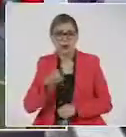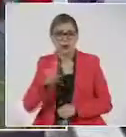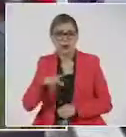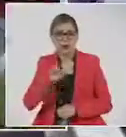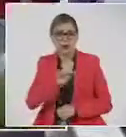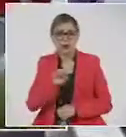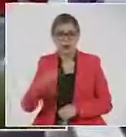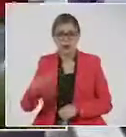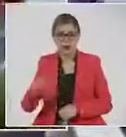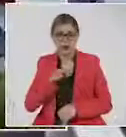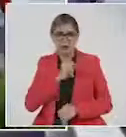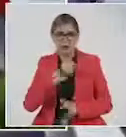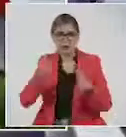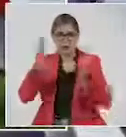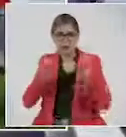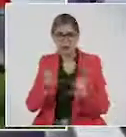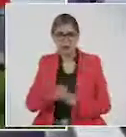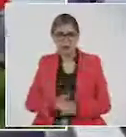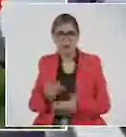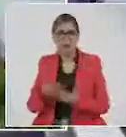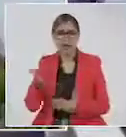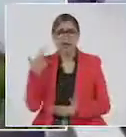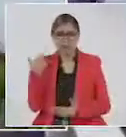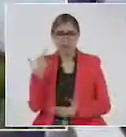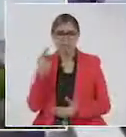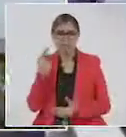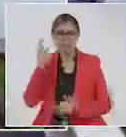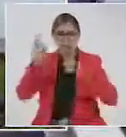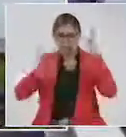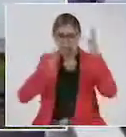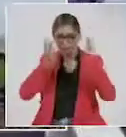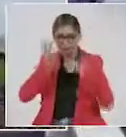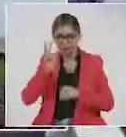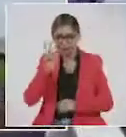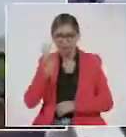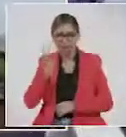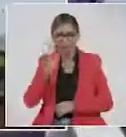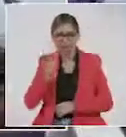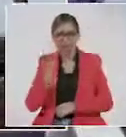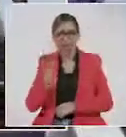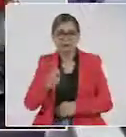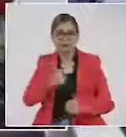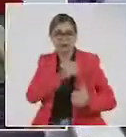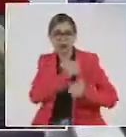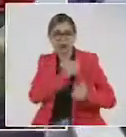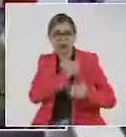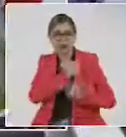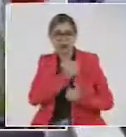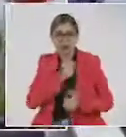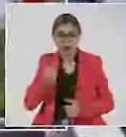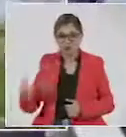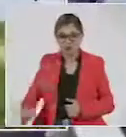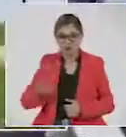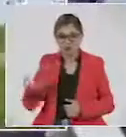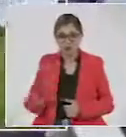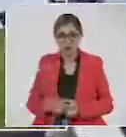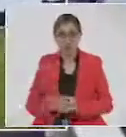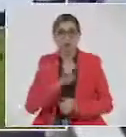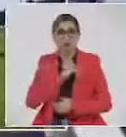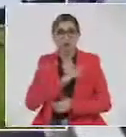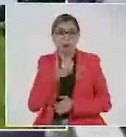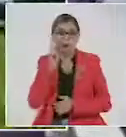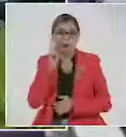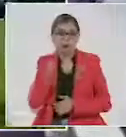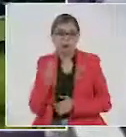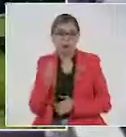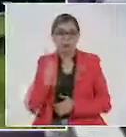donde antes de festivalearlo sí lo pueden encontrar ahí como Guerreros Inmortales, y próximamente en todas las redes, en cuanto